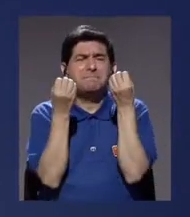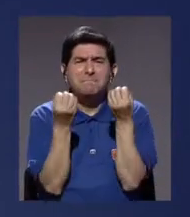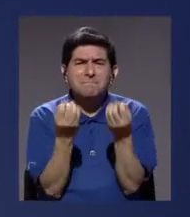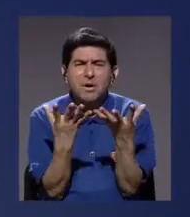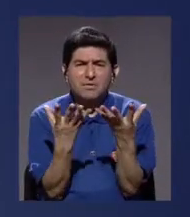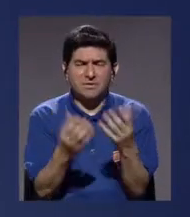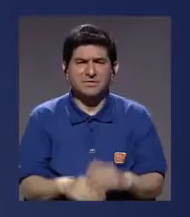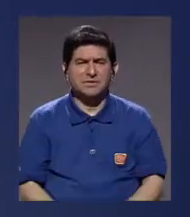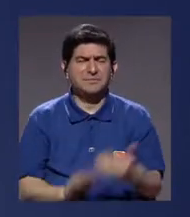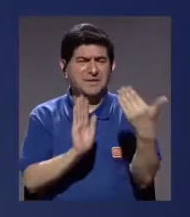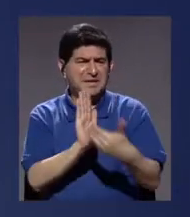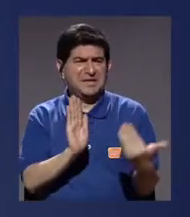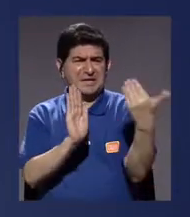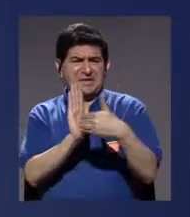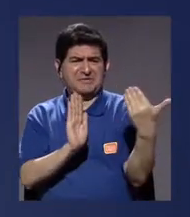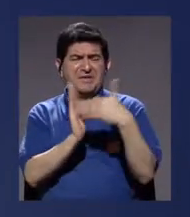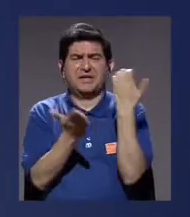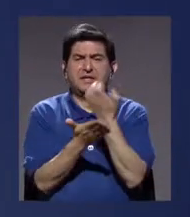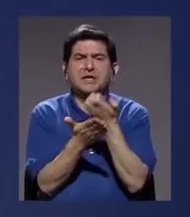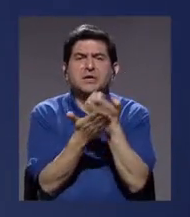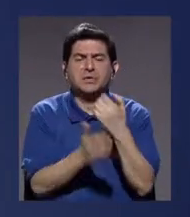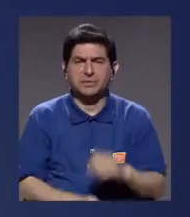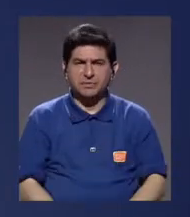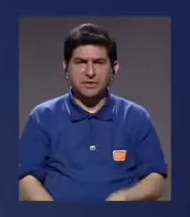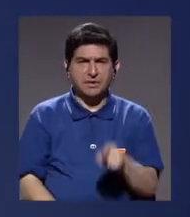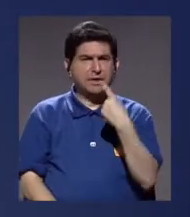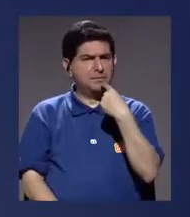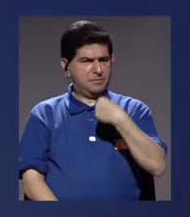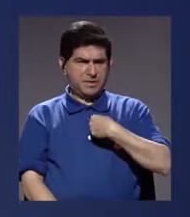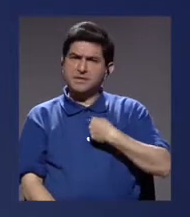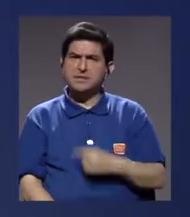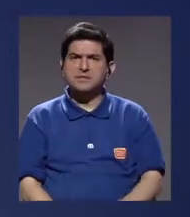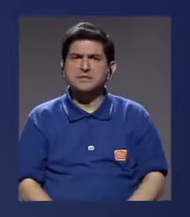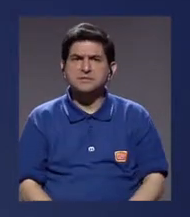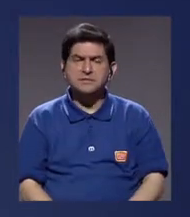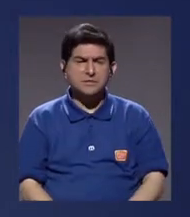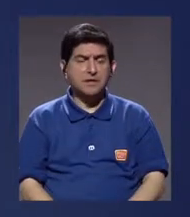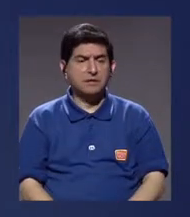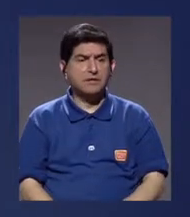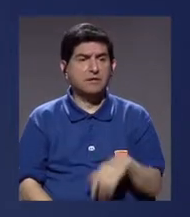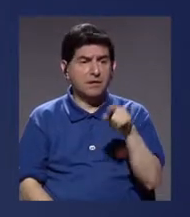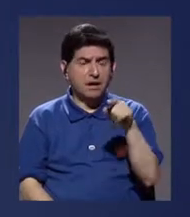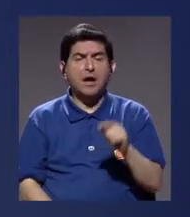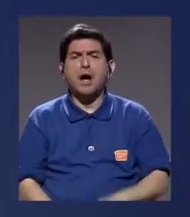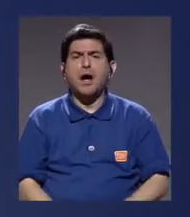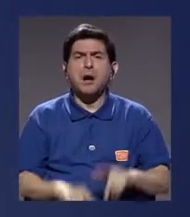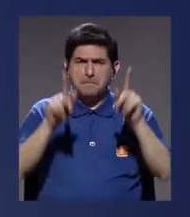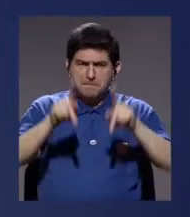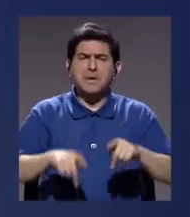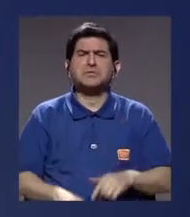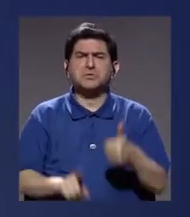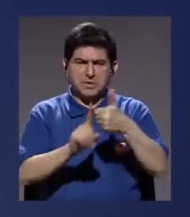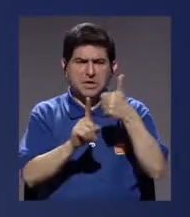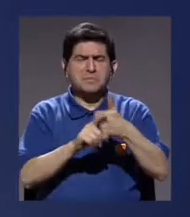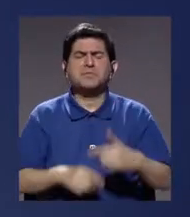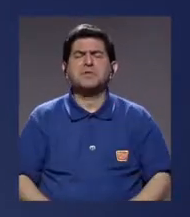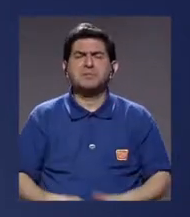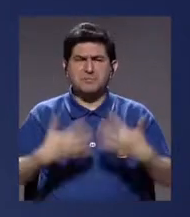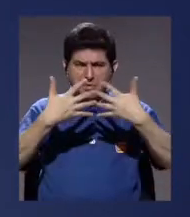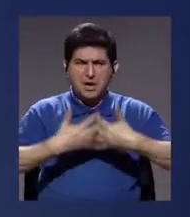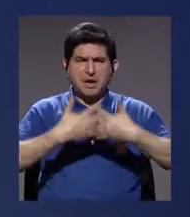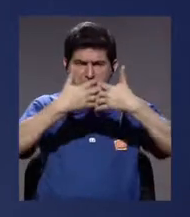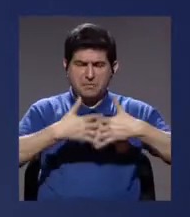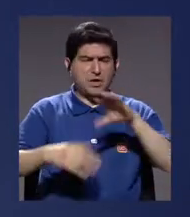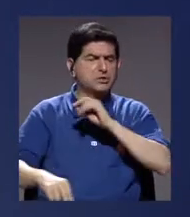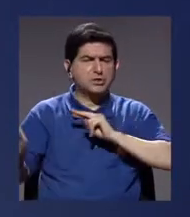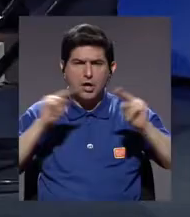cantidad de afectaciones sobre la economía, y usted más bien me está diciendo de que inclusive muchas veces hacen emprendimientos que terminan convirtiéndose en